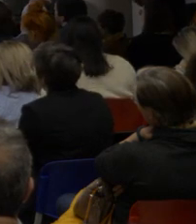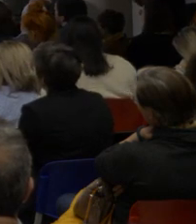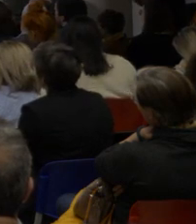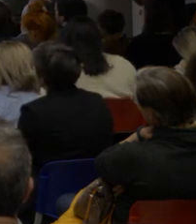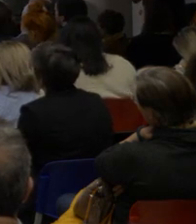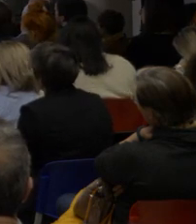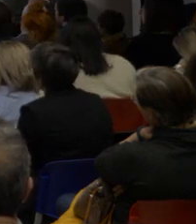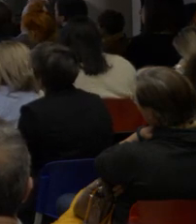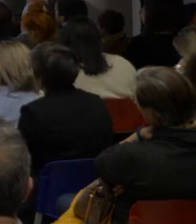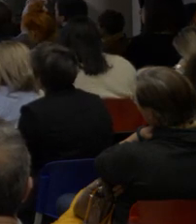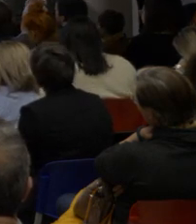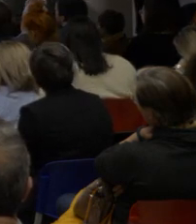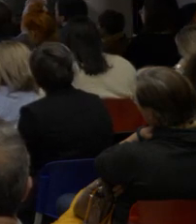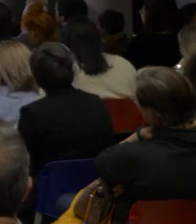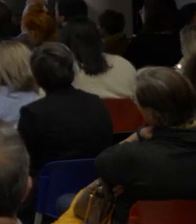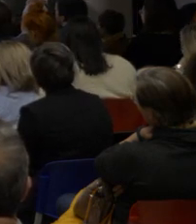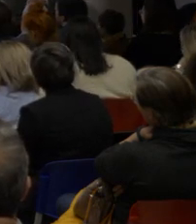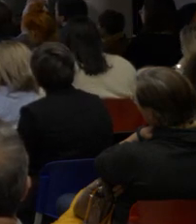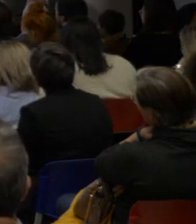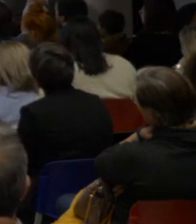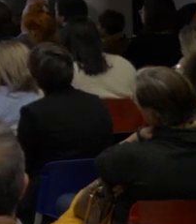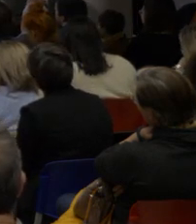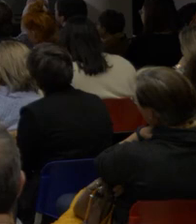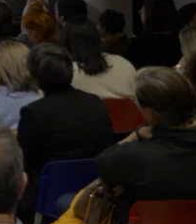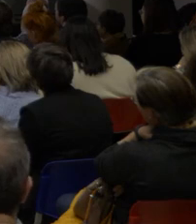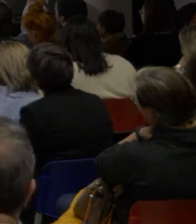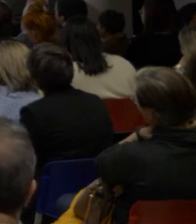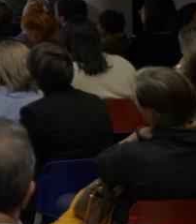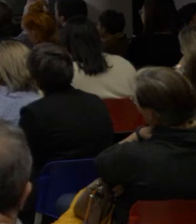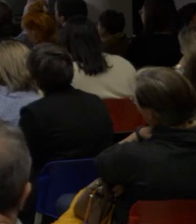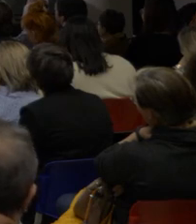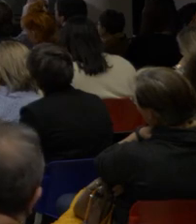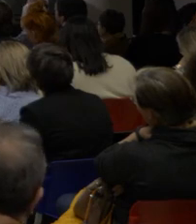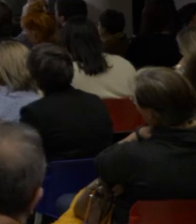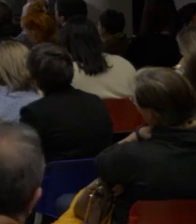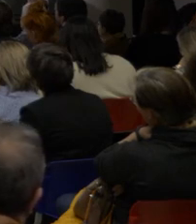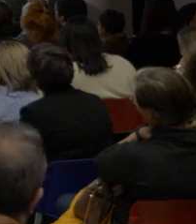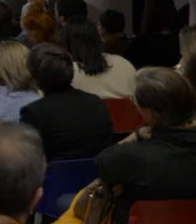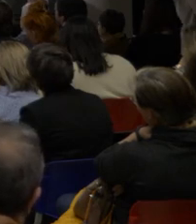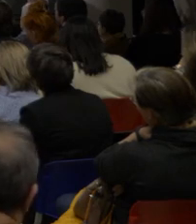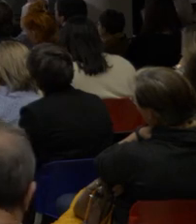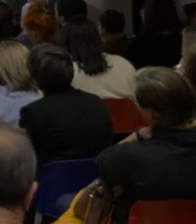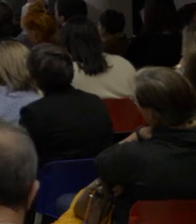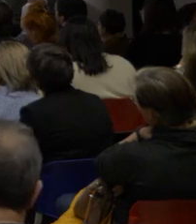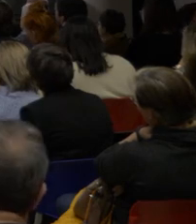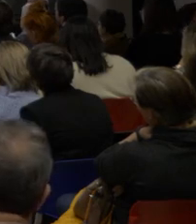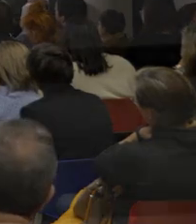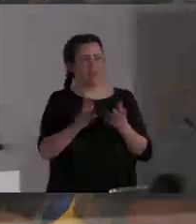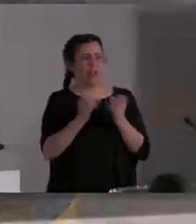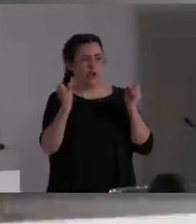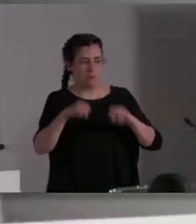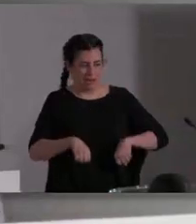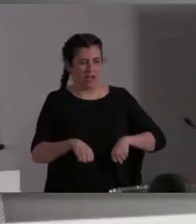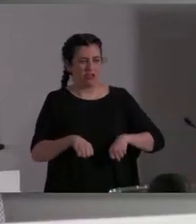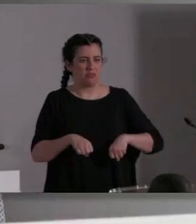altísima, se ha entregado en mérito del convenio ESAL a una cooperativa para